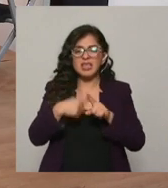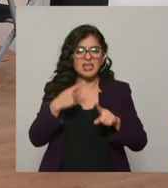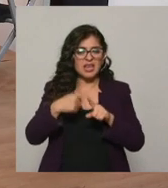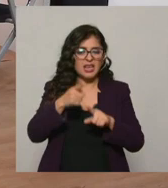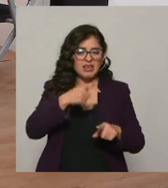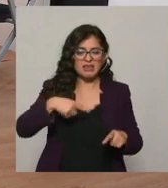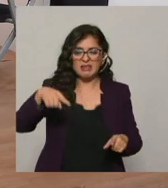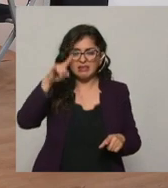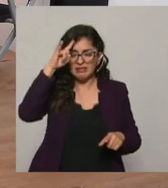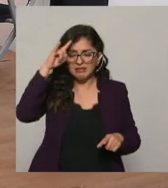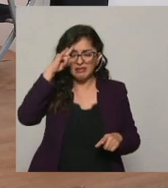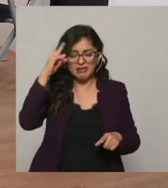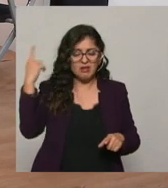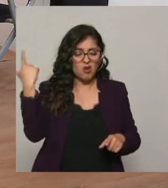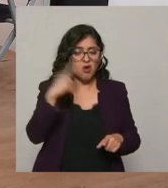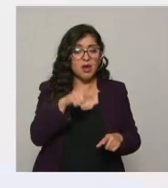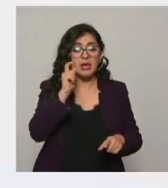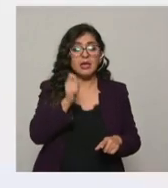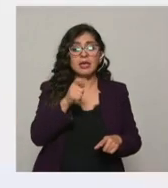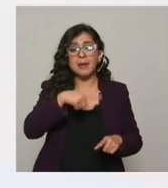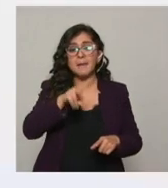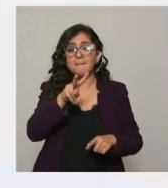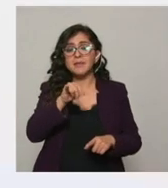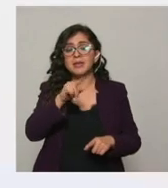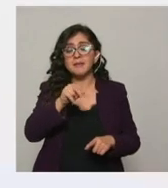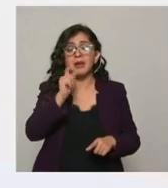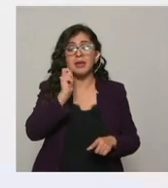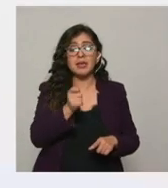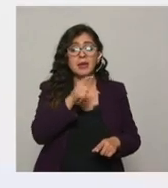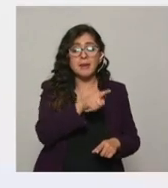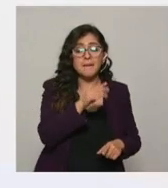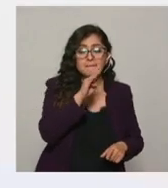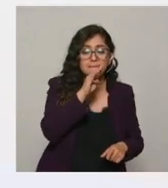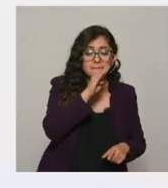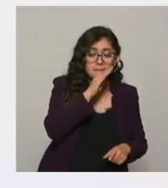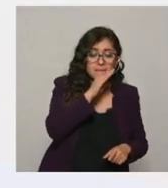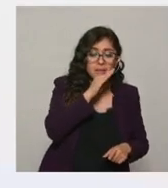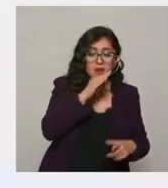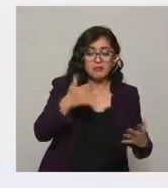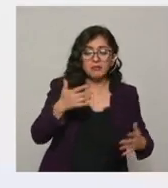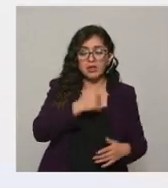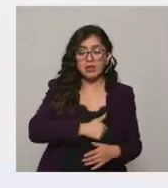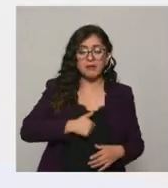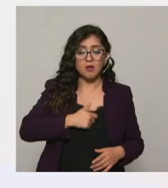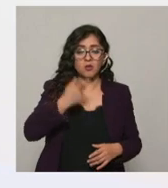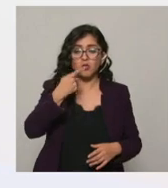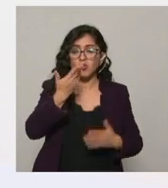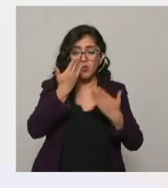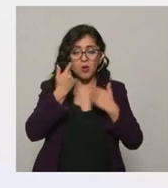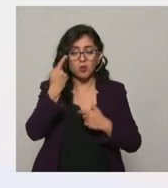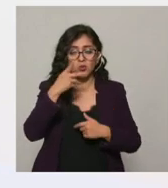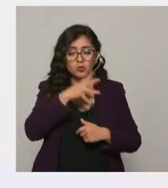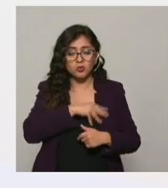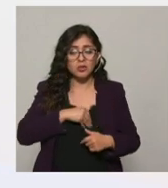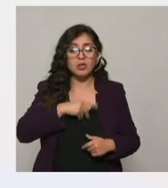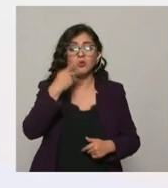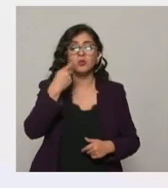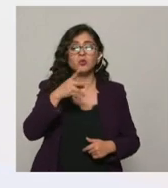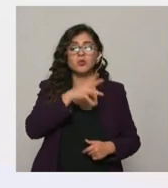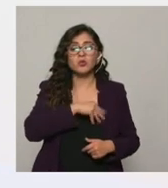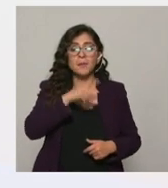las víctimas, a las madres que desgraciadamente ya no tienen a sus hijas, a esas mujeres